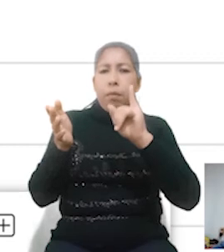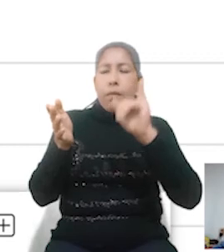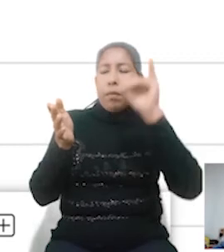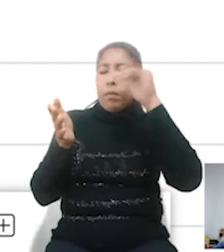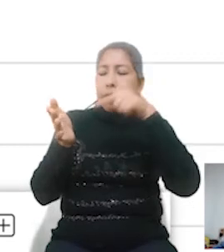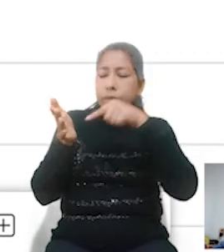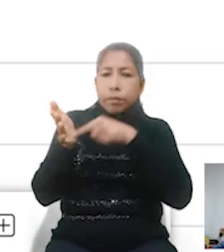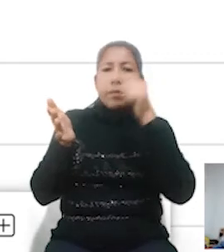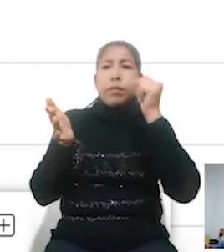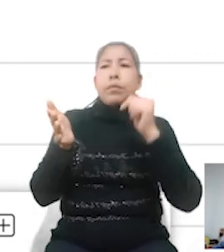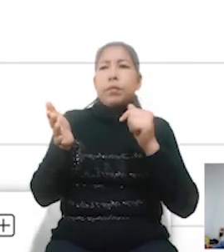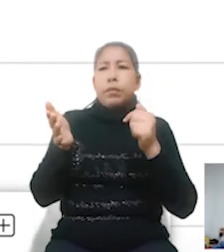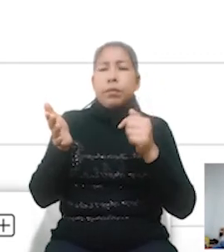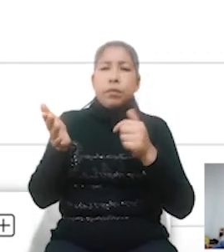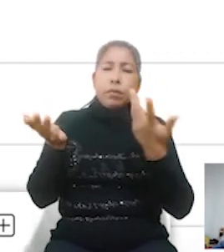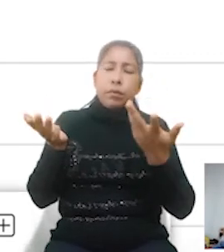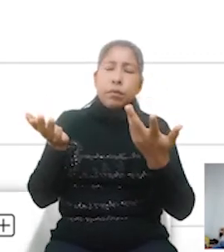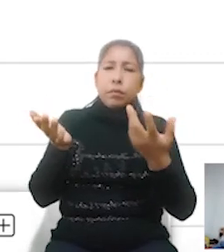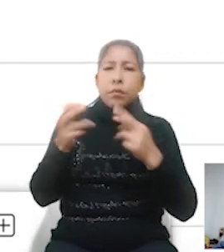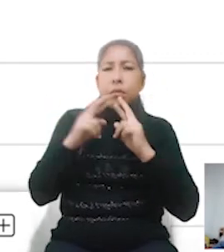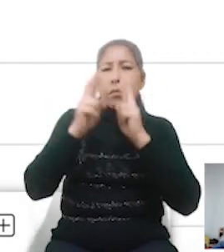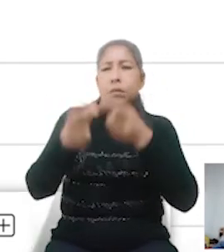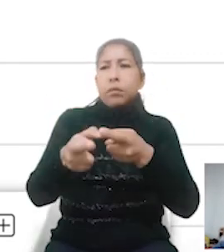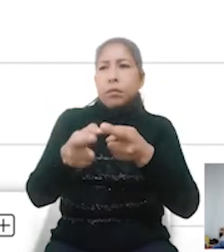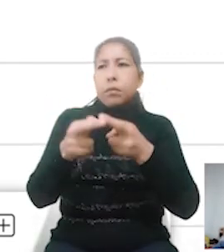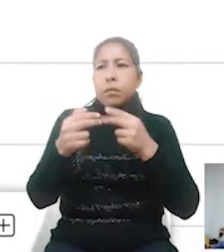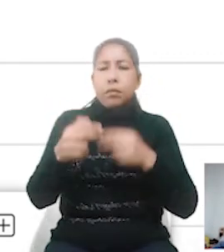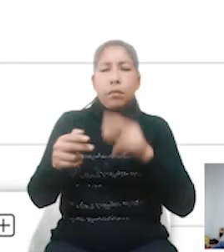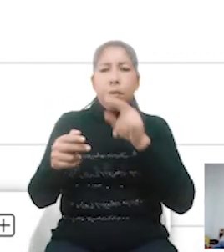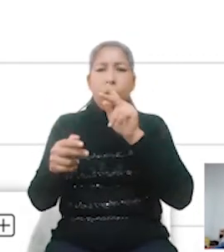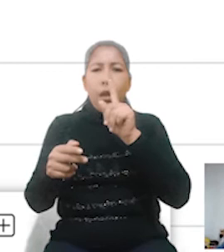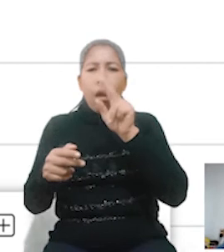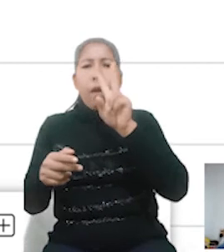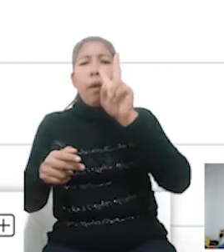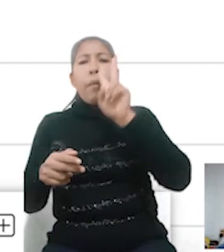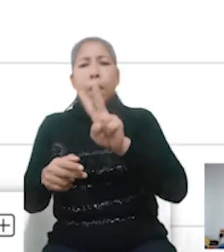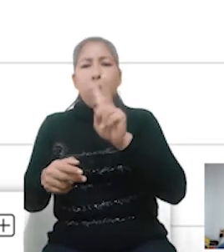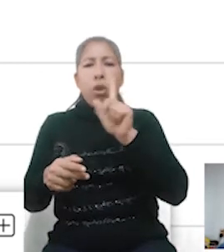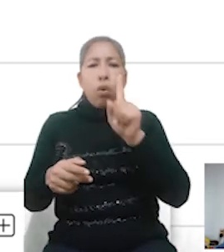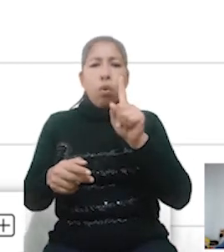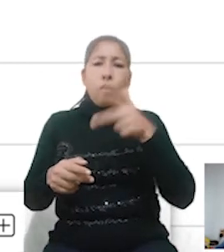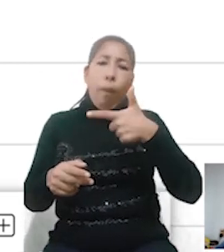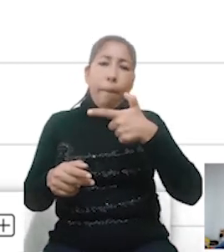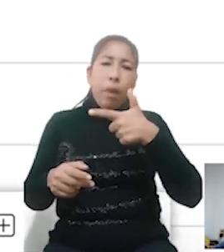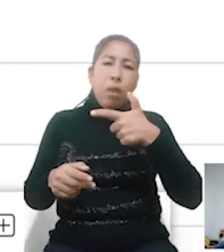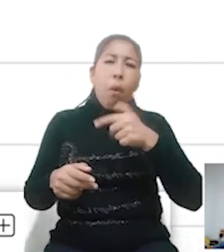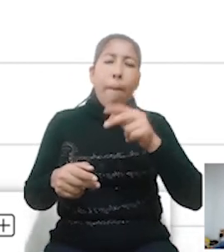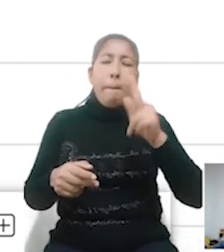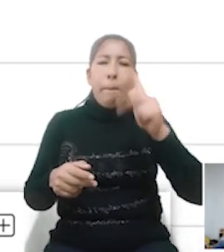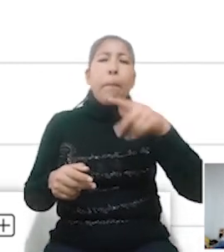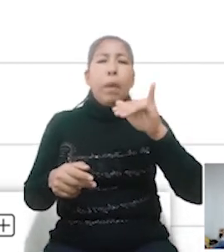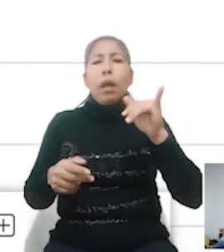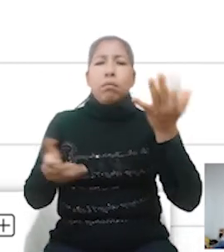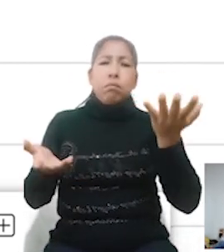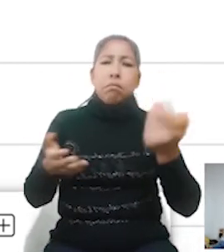10.5 multiplicado por el valor de 2 pi nos da un total de 21 pi en radianes.